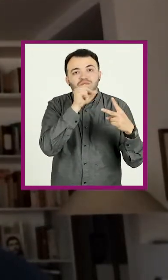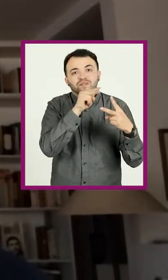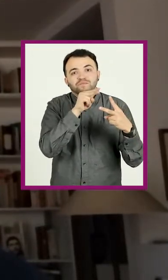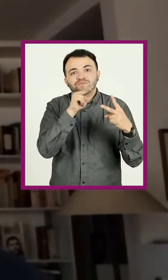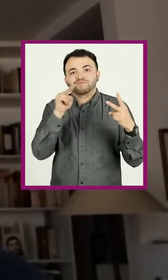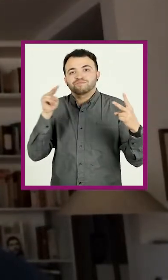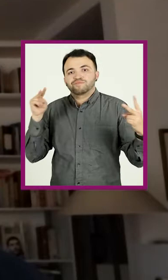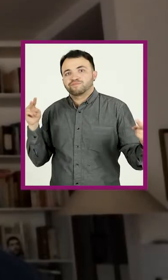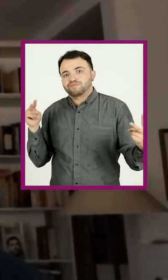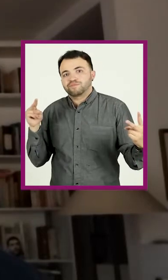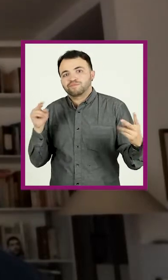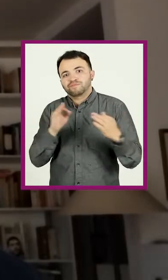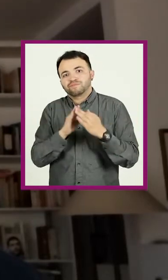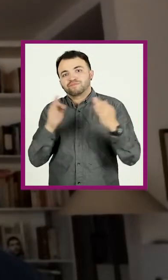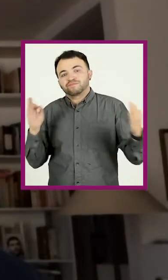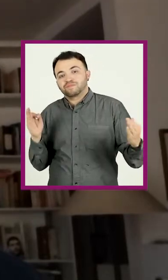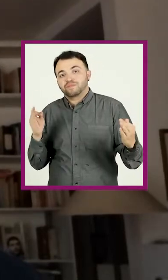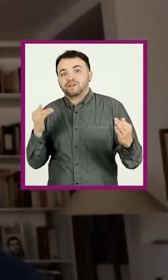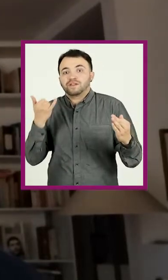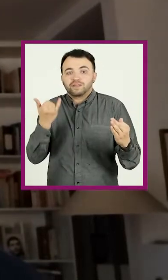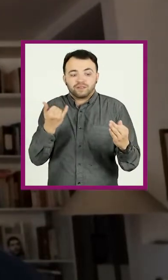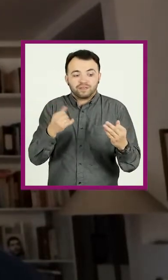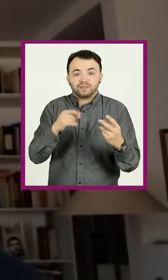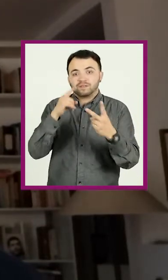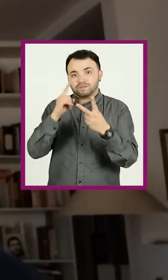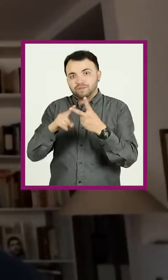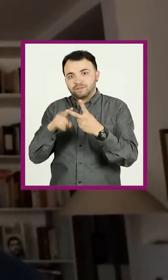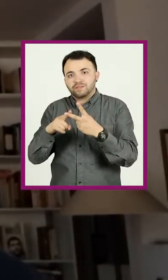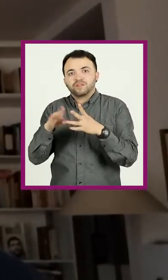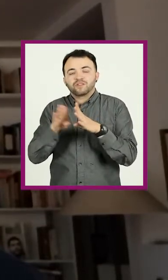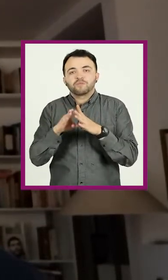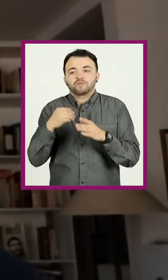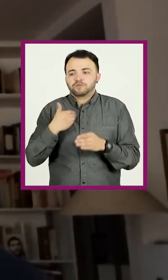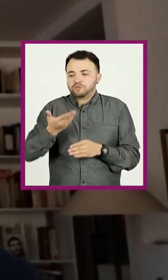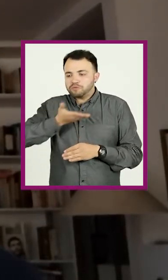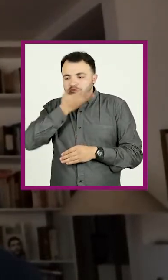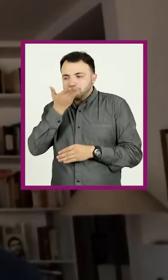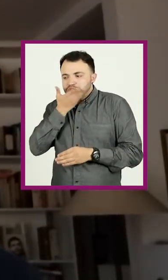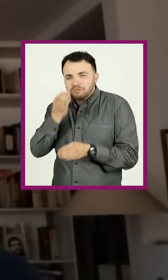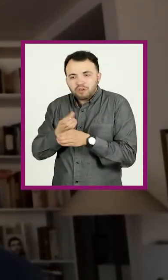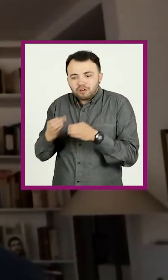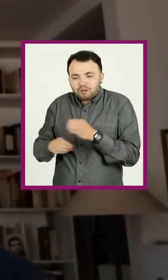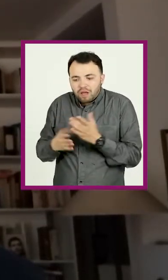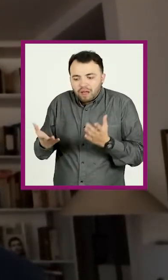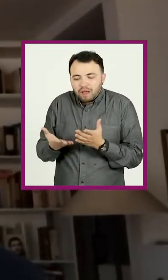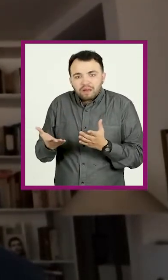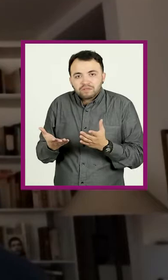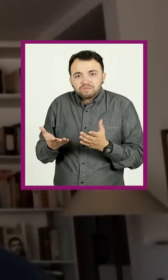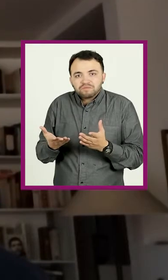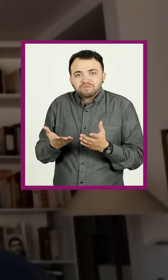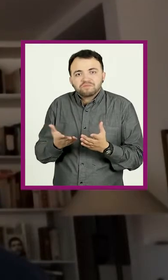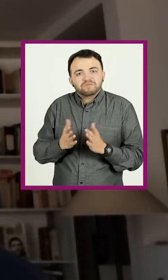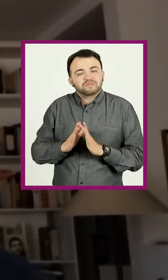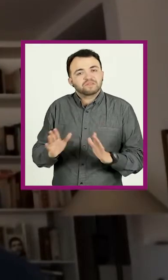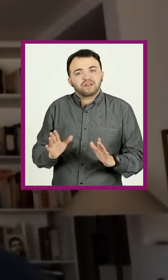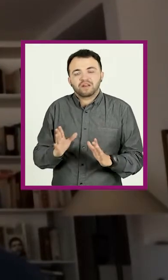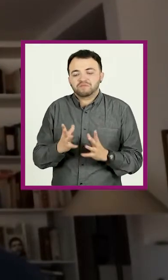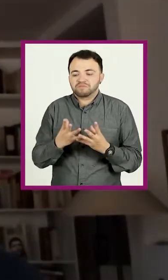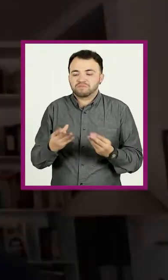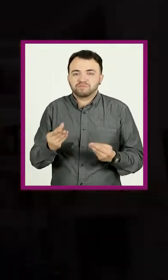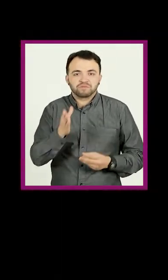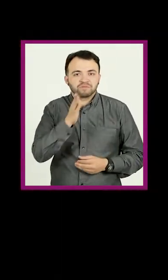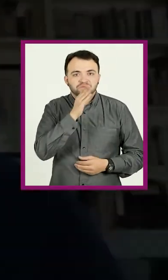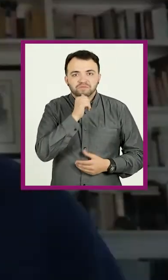alejado de mis seres queridos, el no verlos de manera directa, y de otra parte, el haber roto con mis